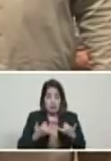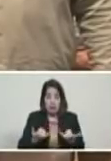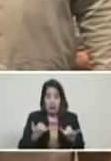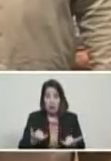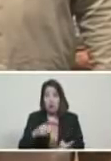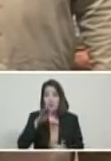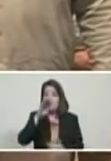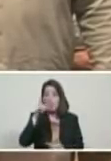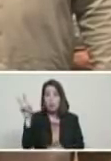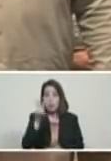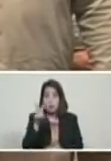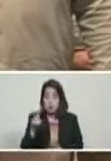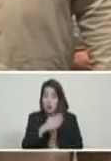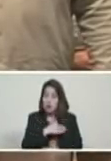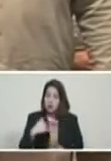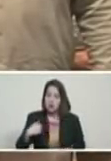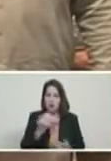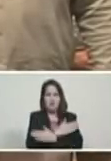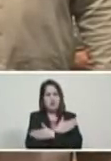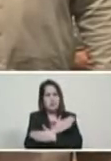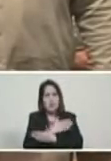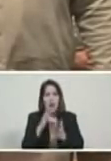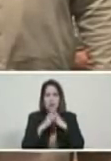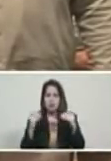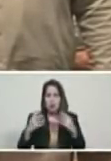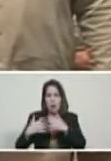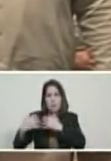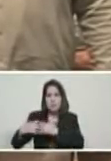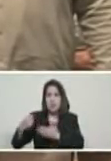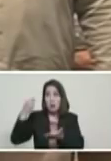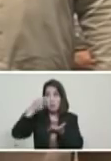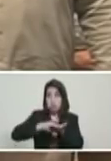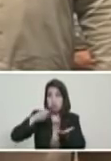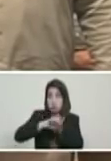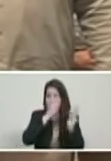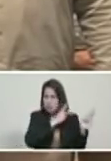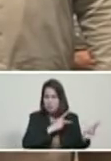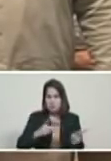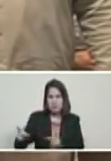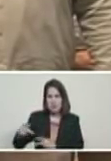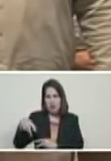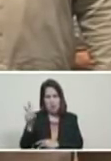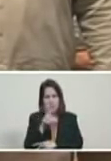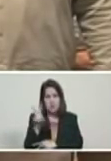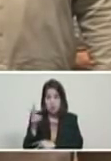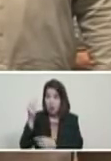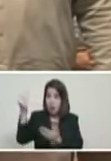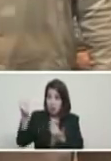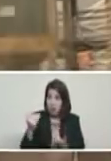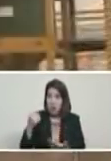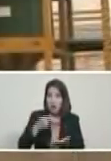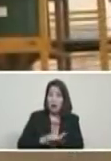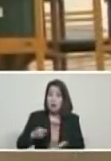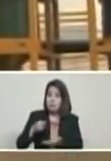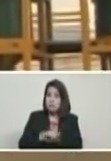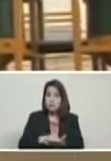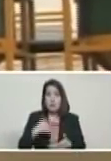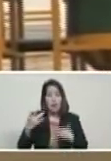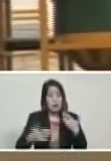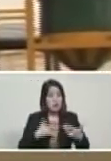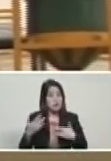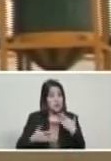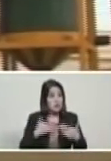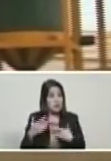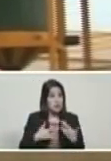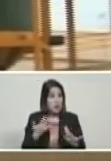Aquí yo quiero felicitar a los inversionistas y los quiero invitar que vengan a nuestra patria a invertir en estas actividades, que